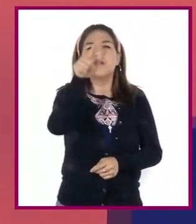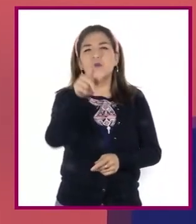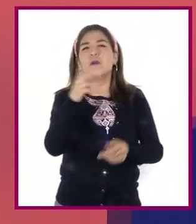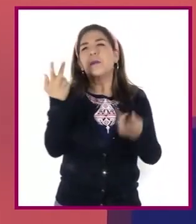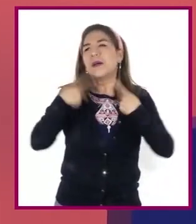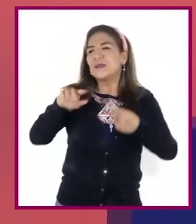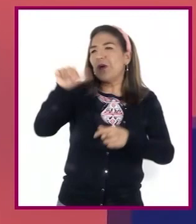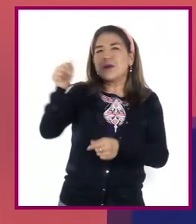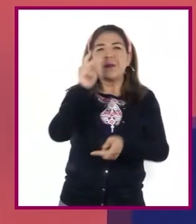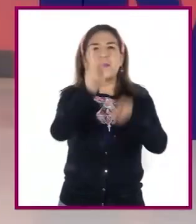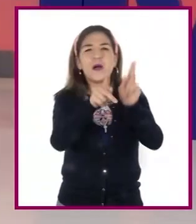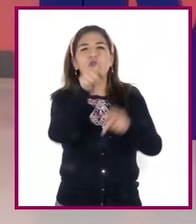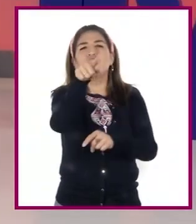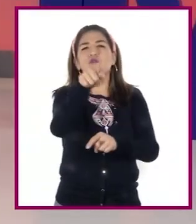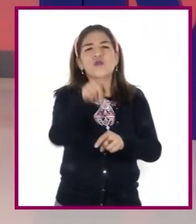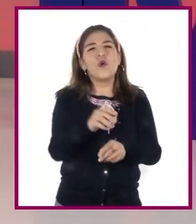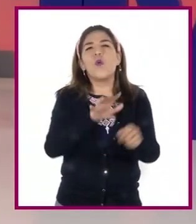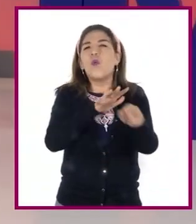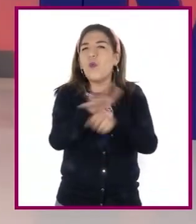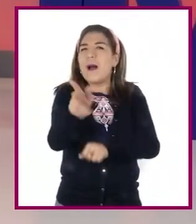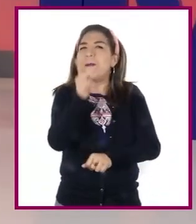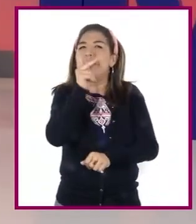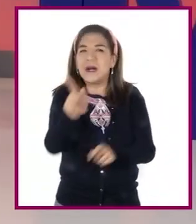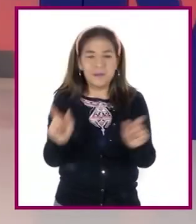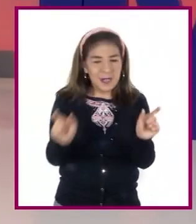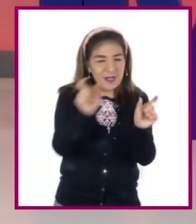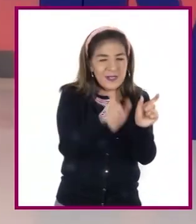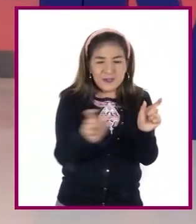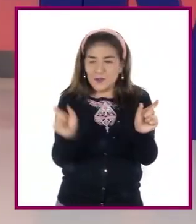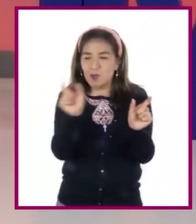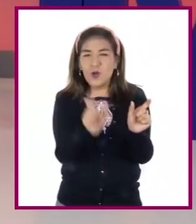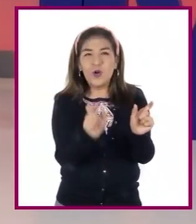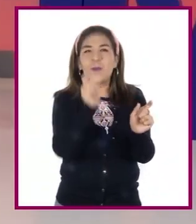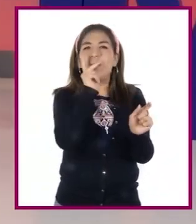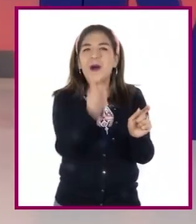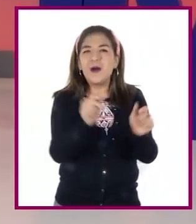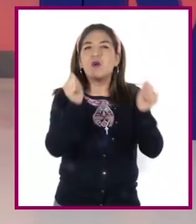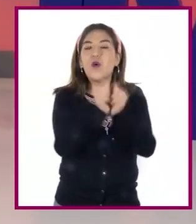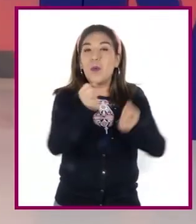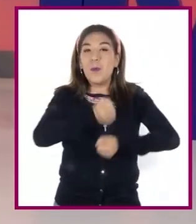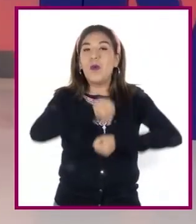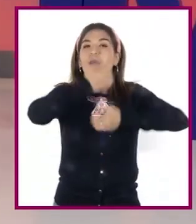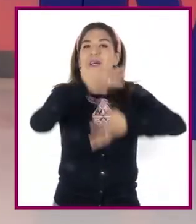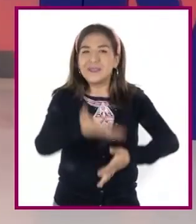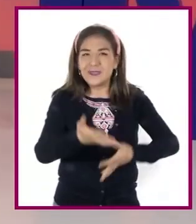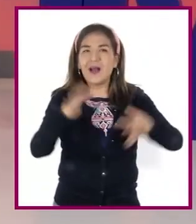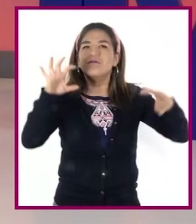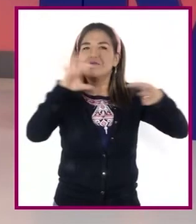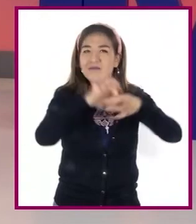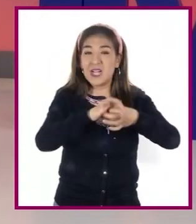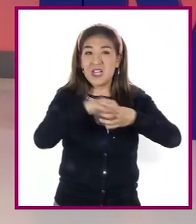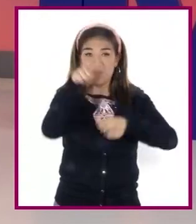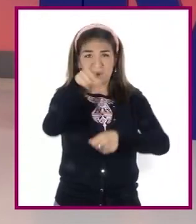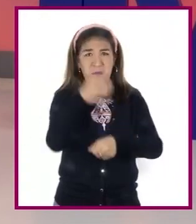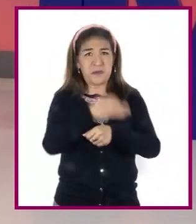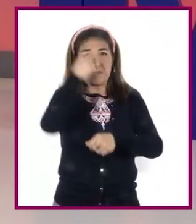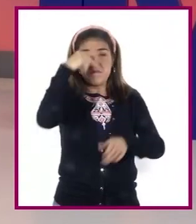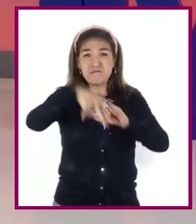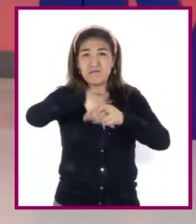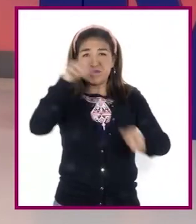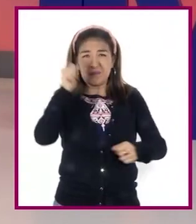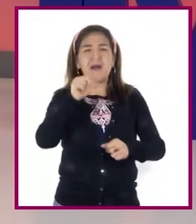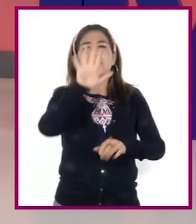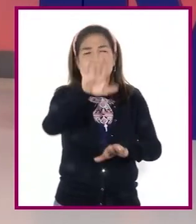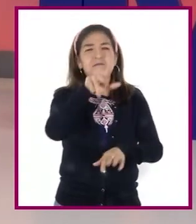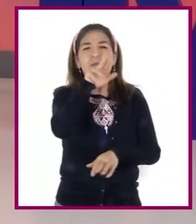qué adjetivos lo describirían. ¿Cómo construirían un poema al respecto? Si no se les ocurre nada, pueden